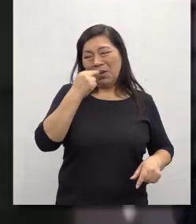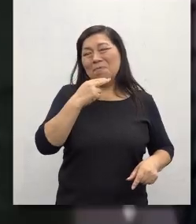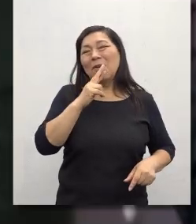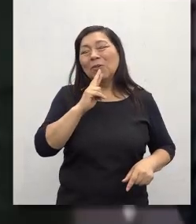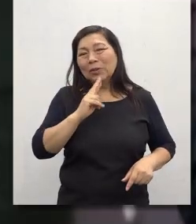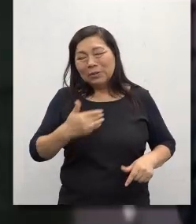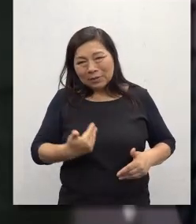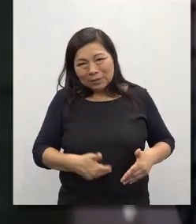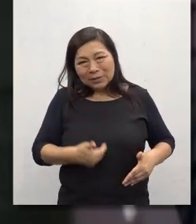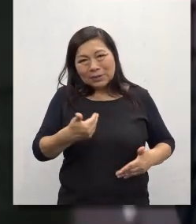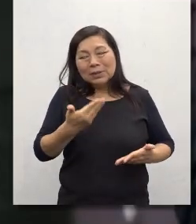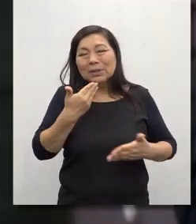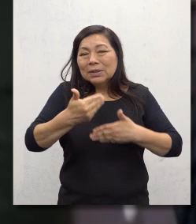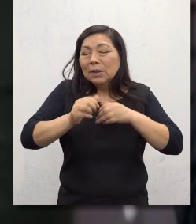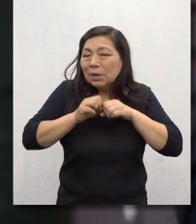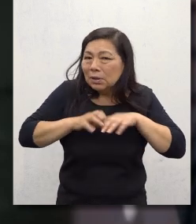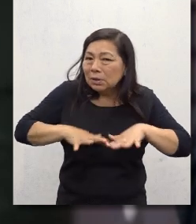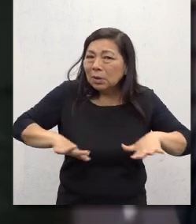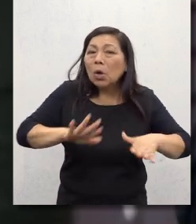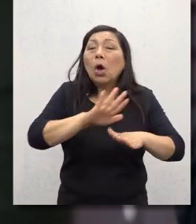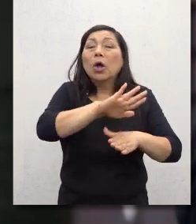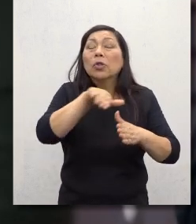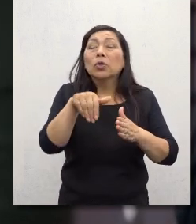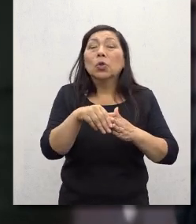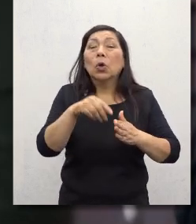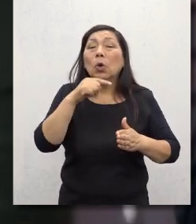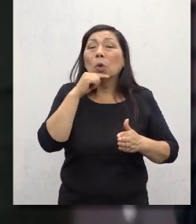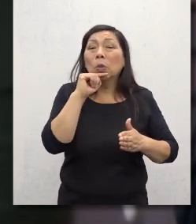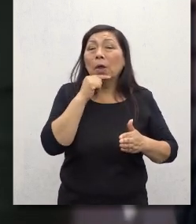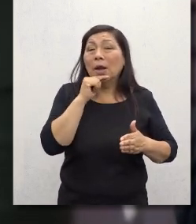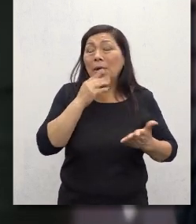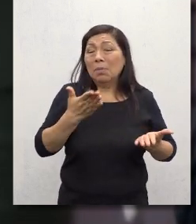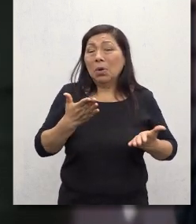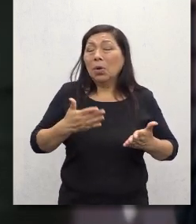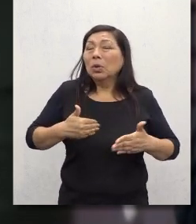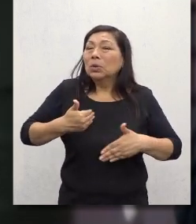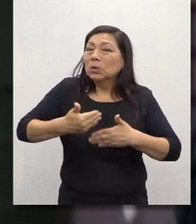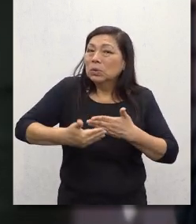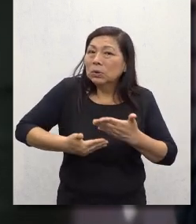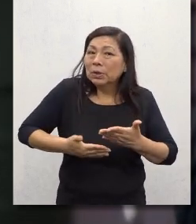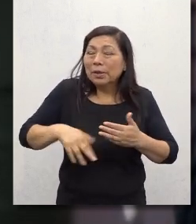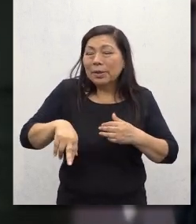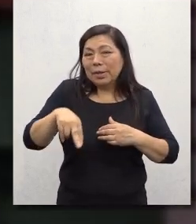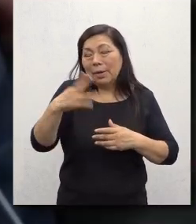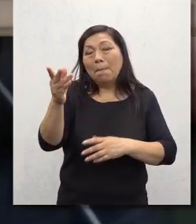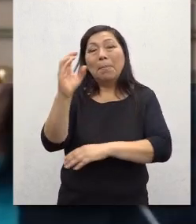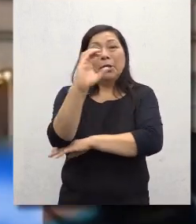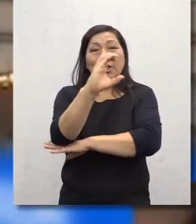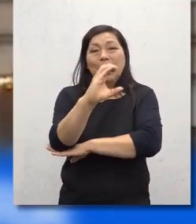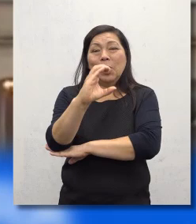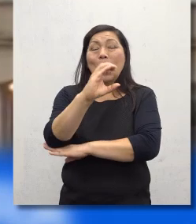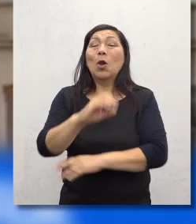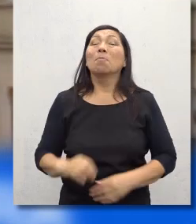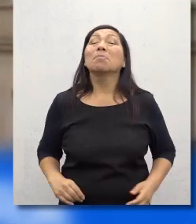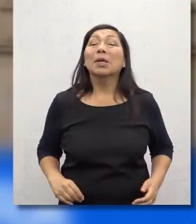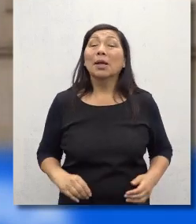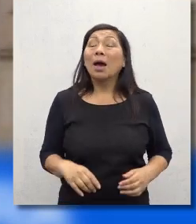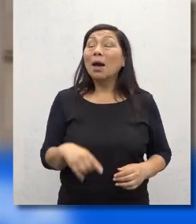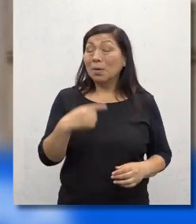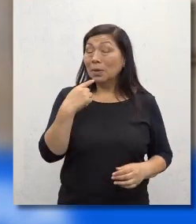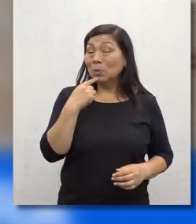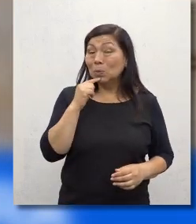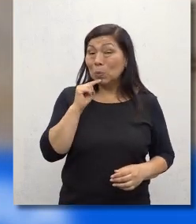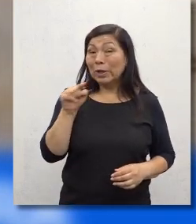que la medida debe extenderse a todas las mujeres en situación de vulnerabilidad en el país. La tutela de la